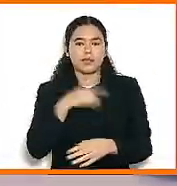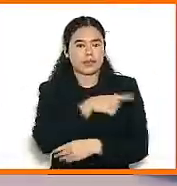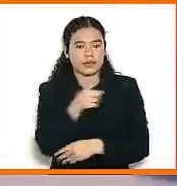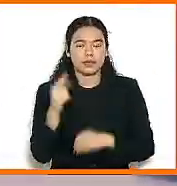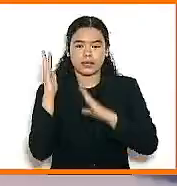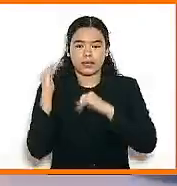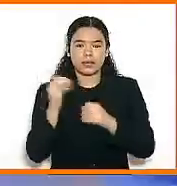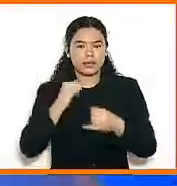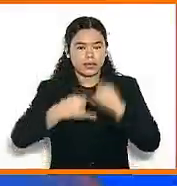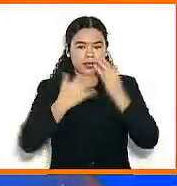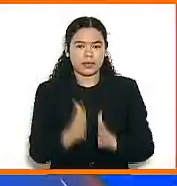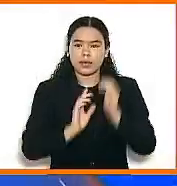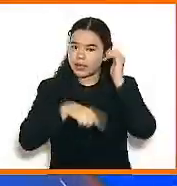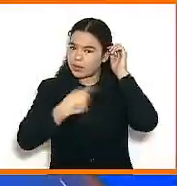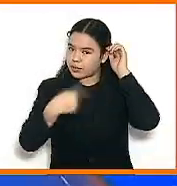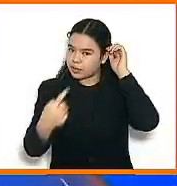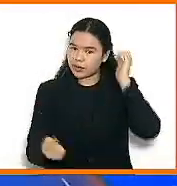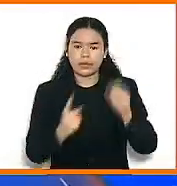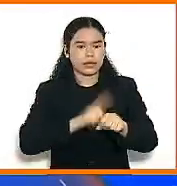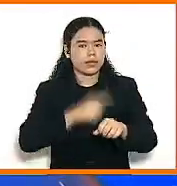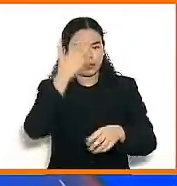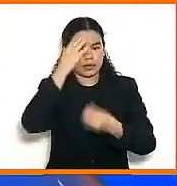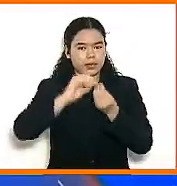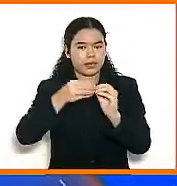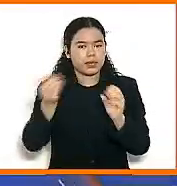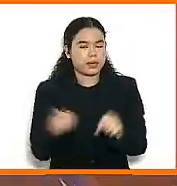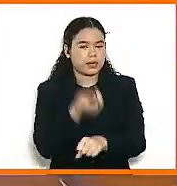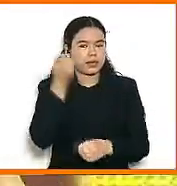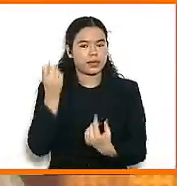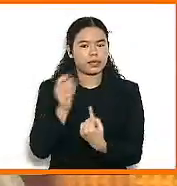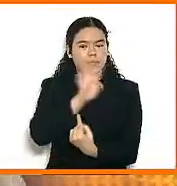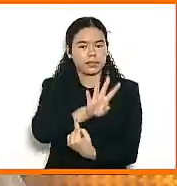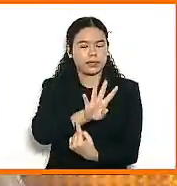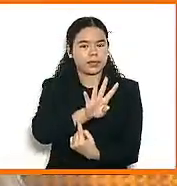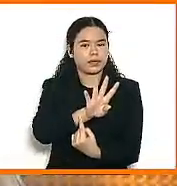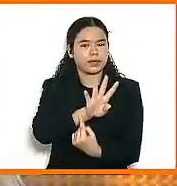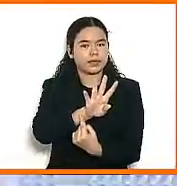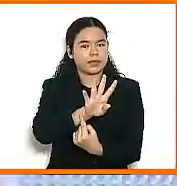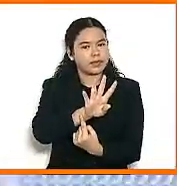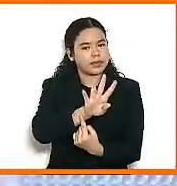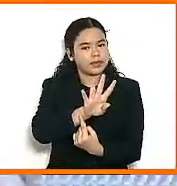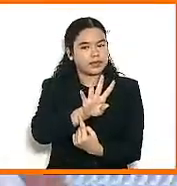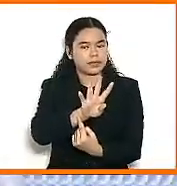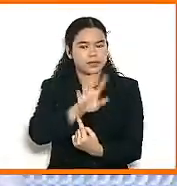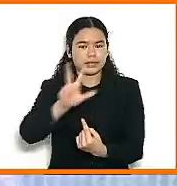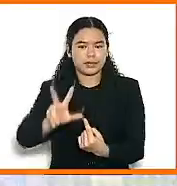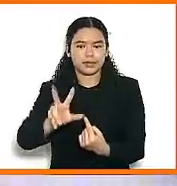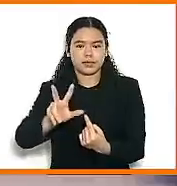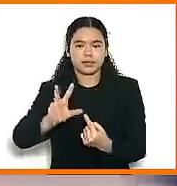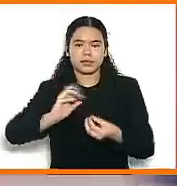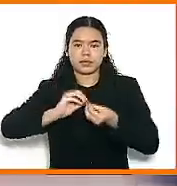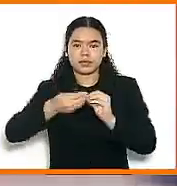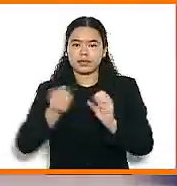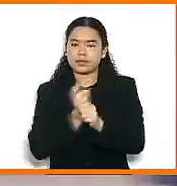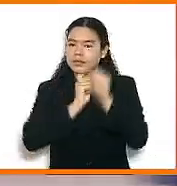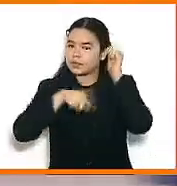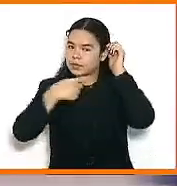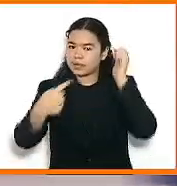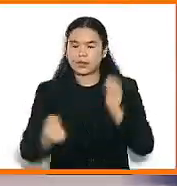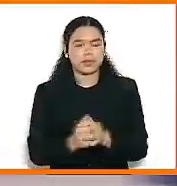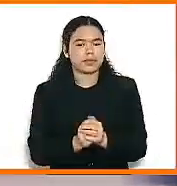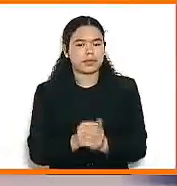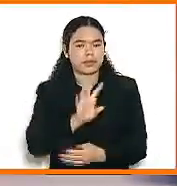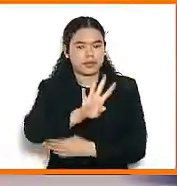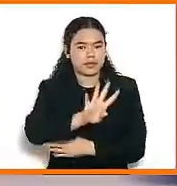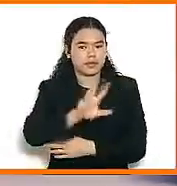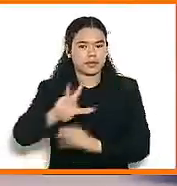queridos jugadores de Diaria. El primer dígito favorecido es el 4. Segundo dígito, el 3. Número ganador